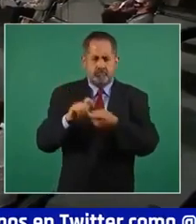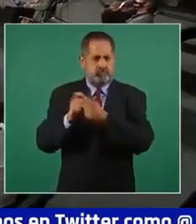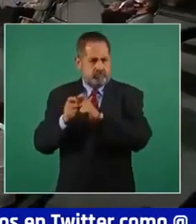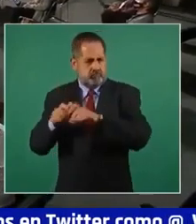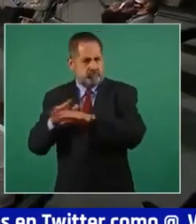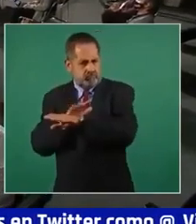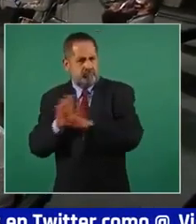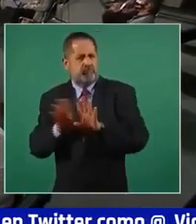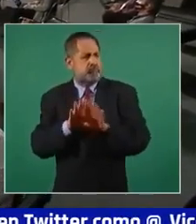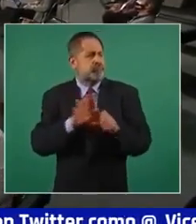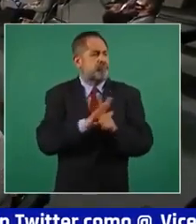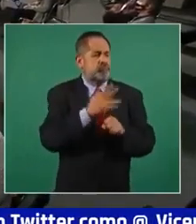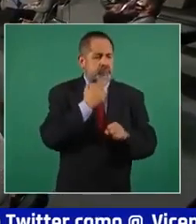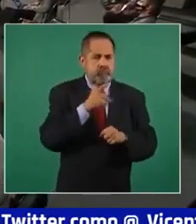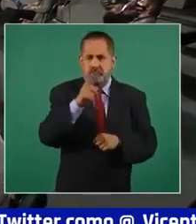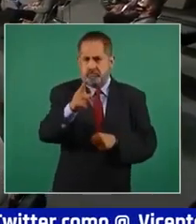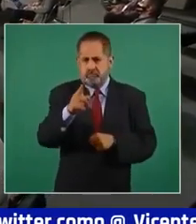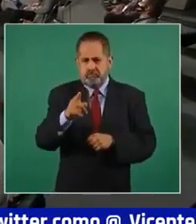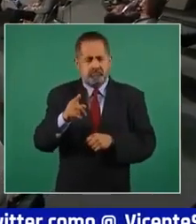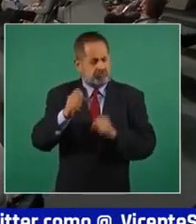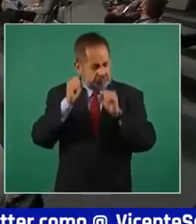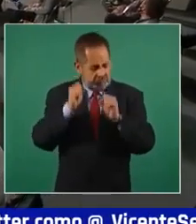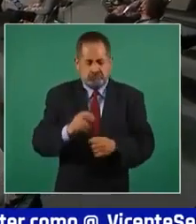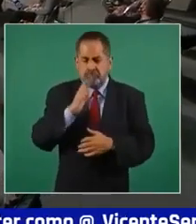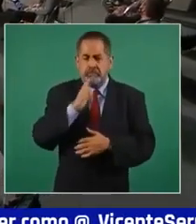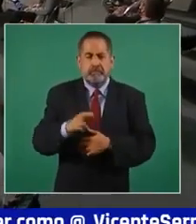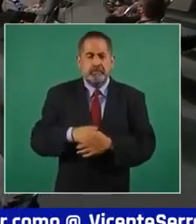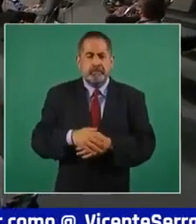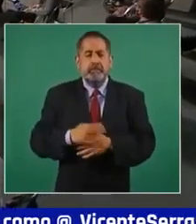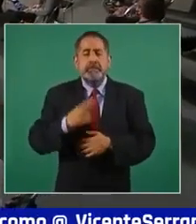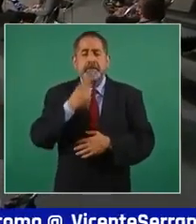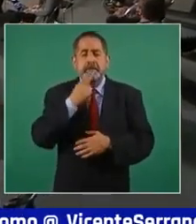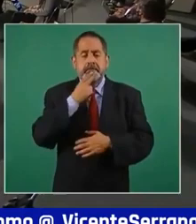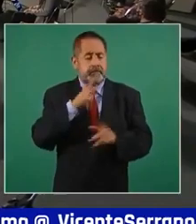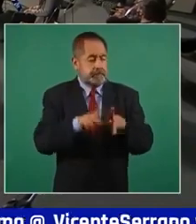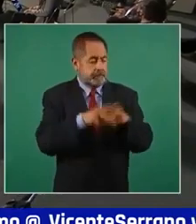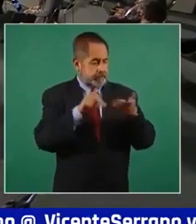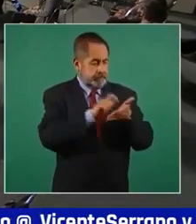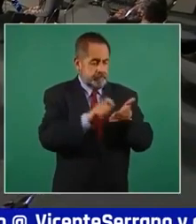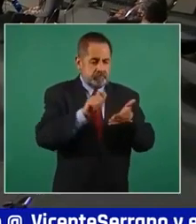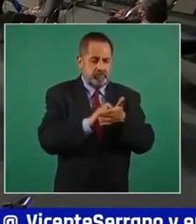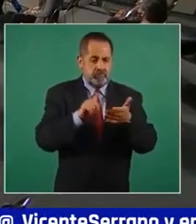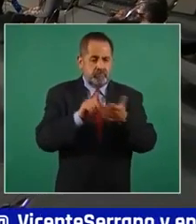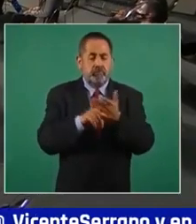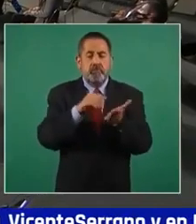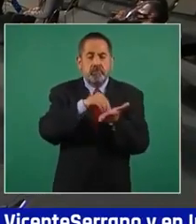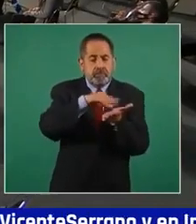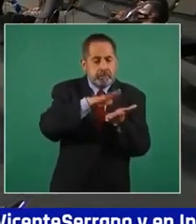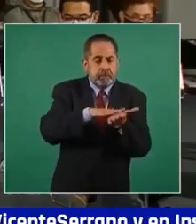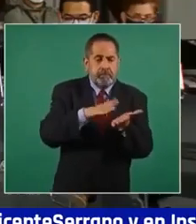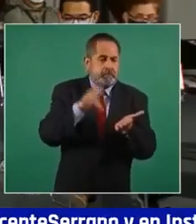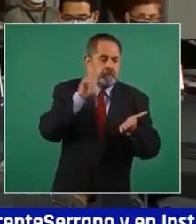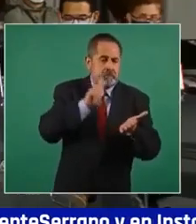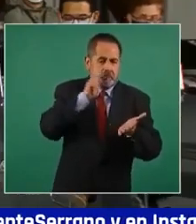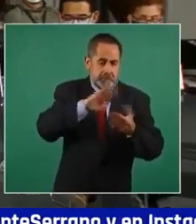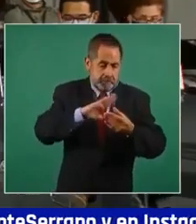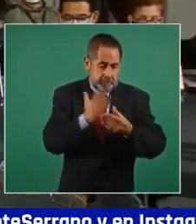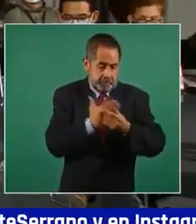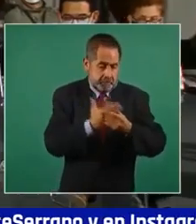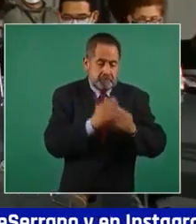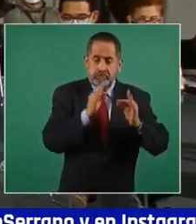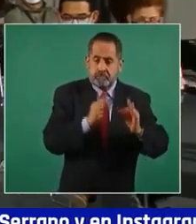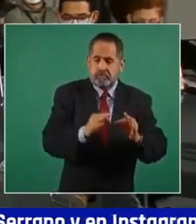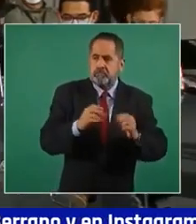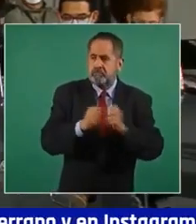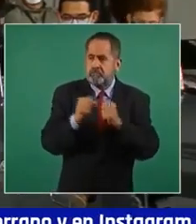duda, respondió: lo que sirve es el periodismo crítico y bien documentado, lo cual